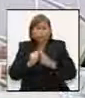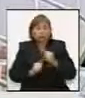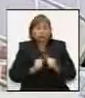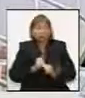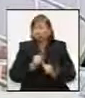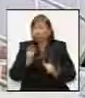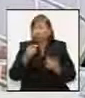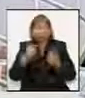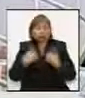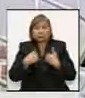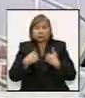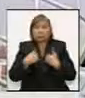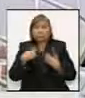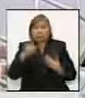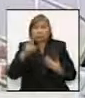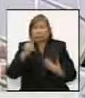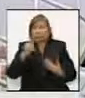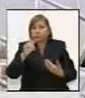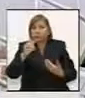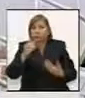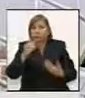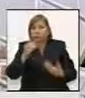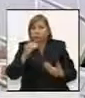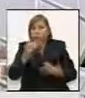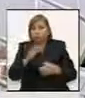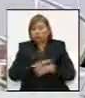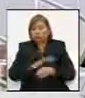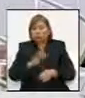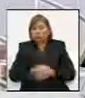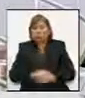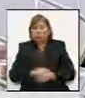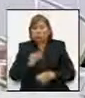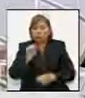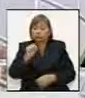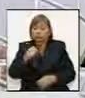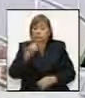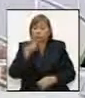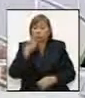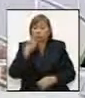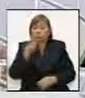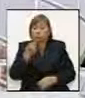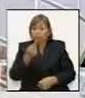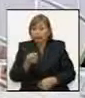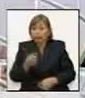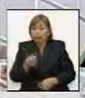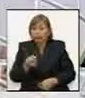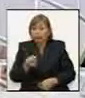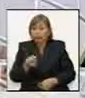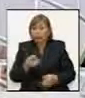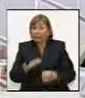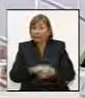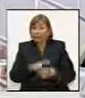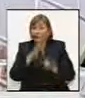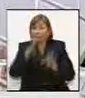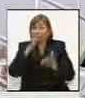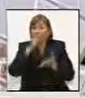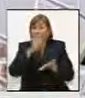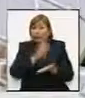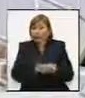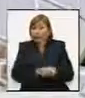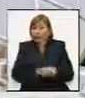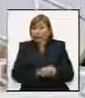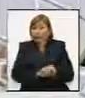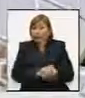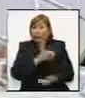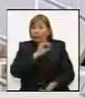tener litio como para cubrir esas necesidades. Si esto, que es un recurso agotable, no lo